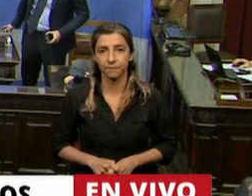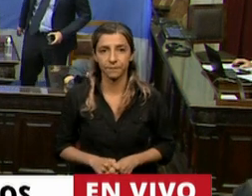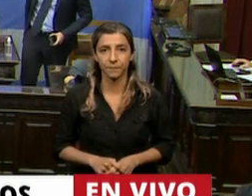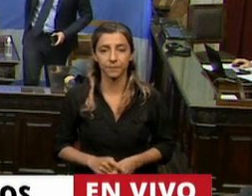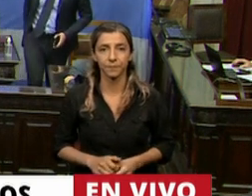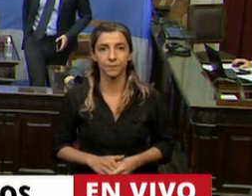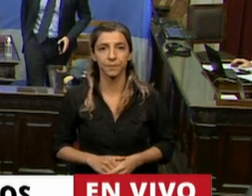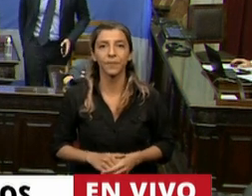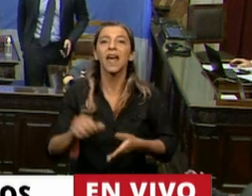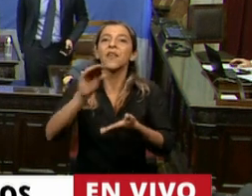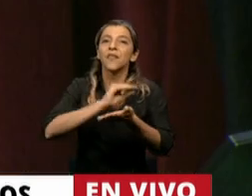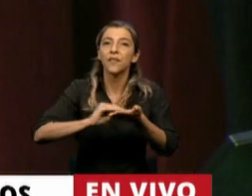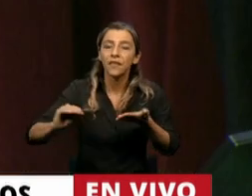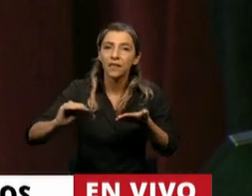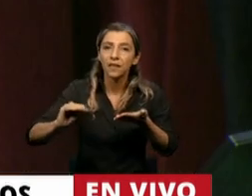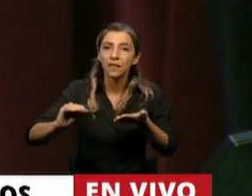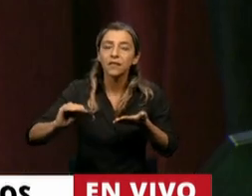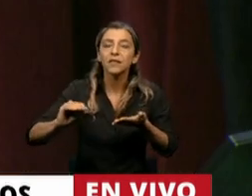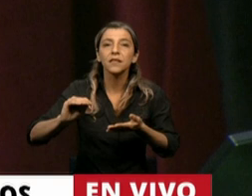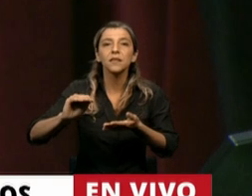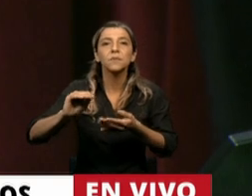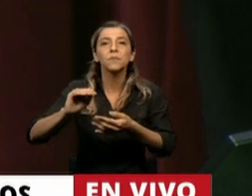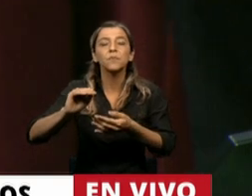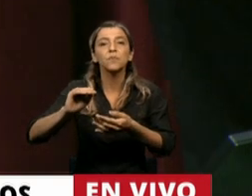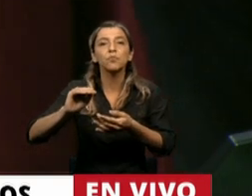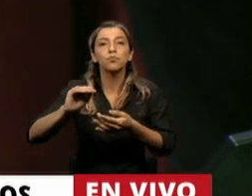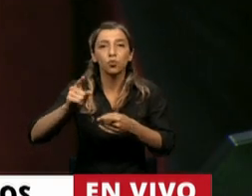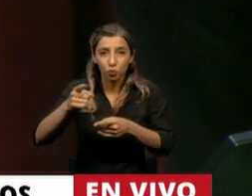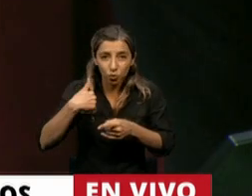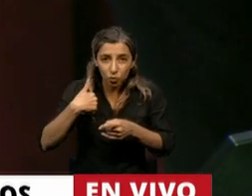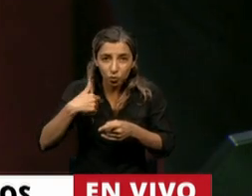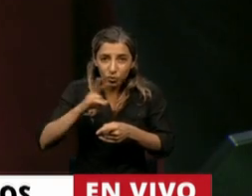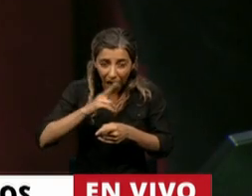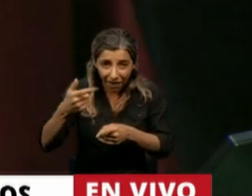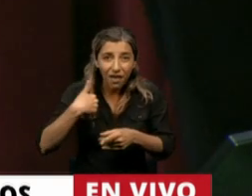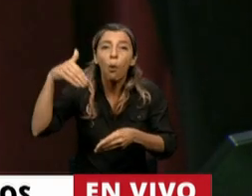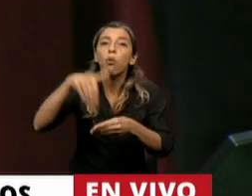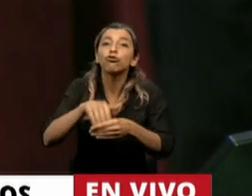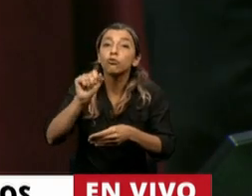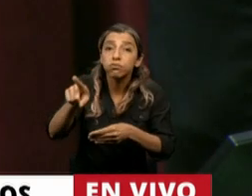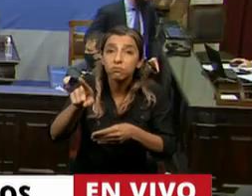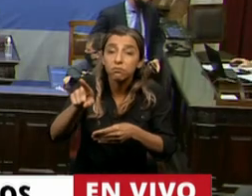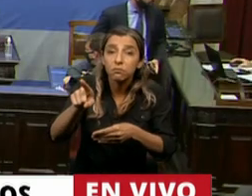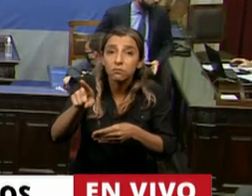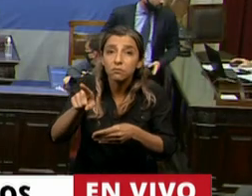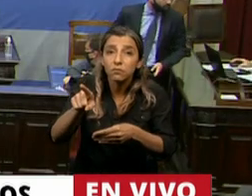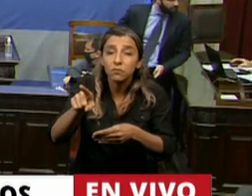abstención diputada sapag para indicar el sentido de su